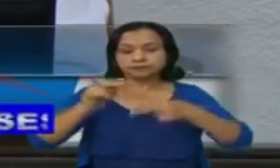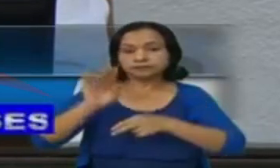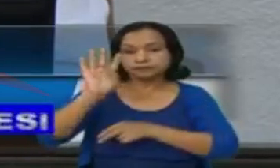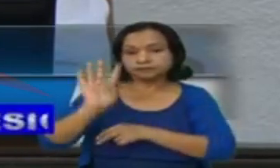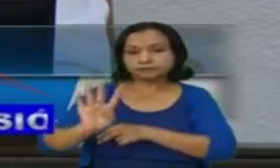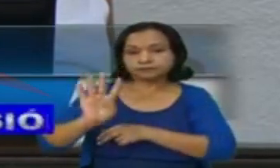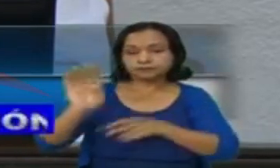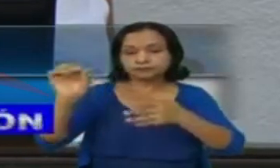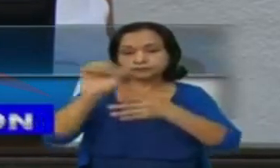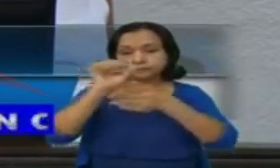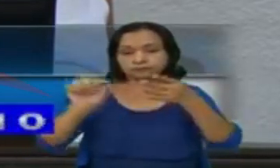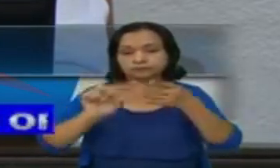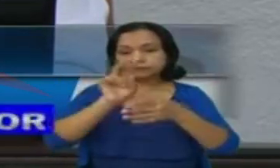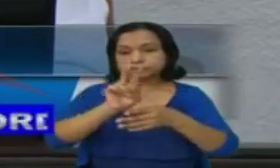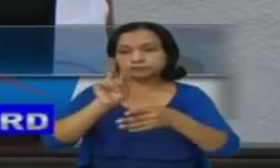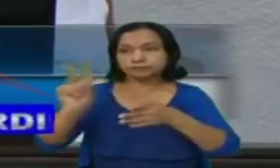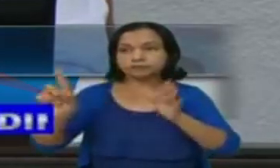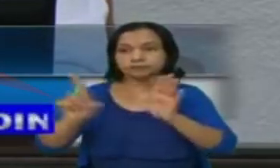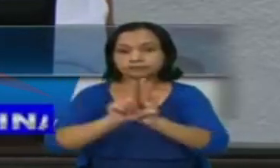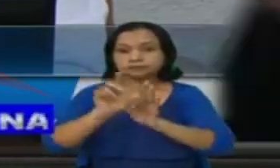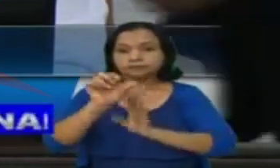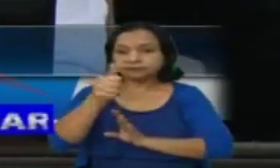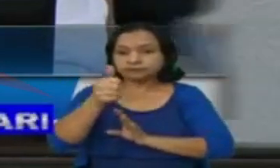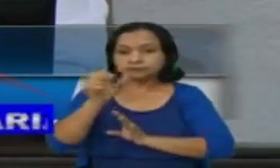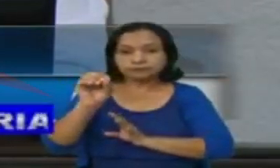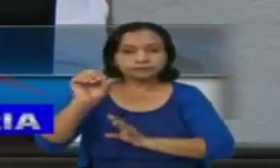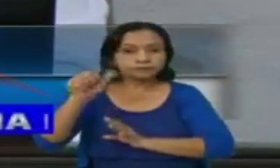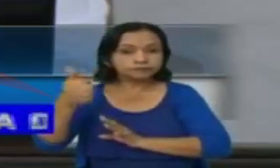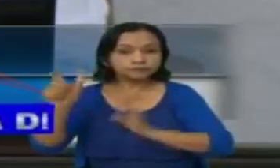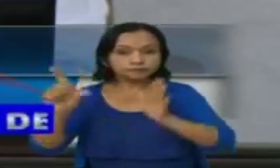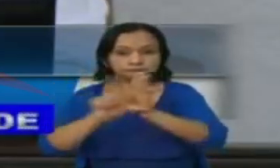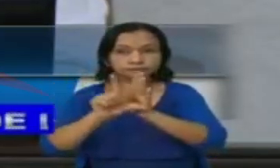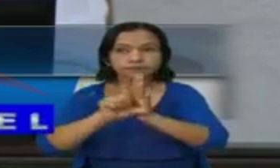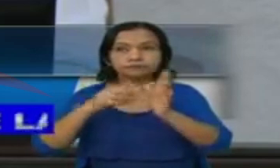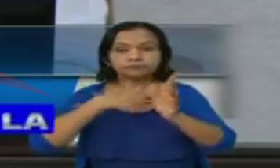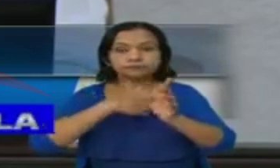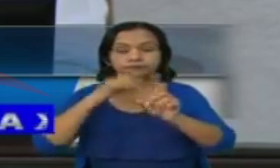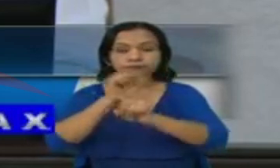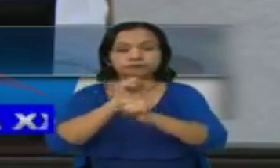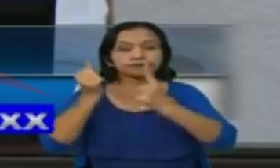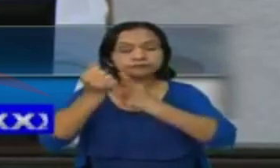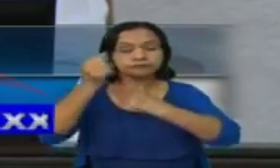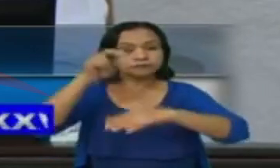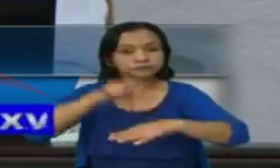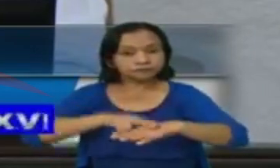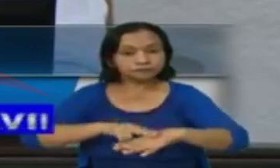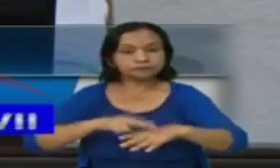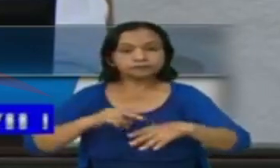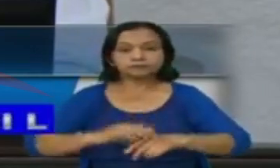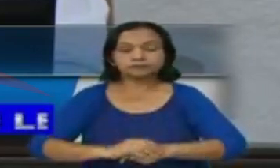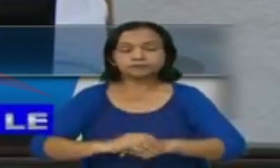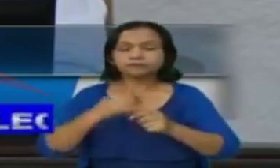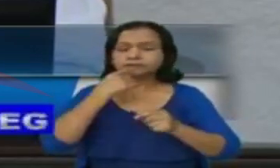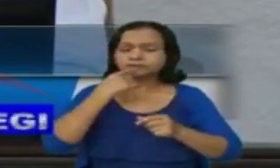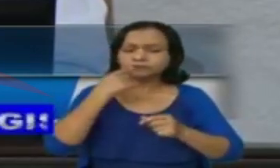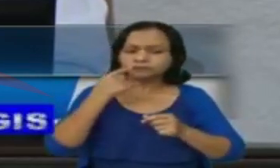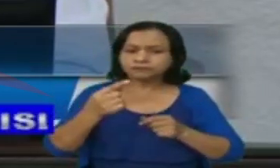del artículo 92 de la Ley 606, Ley Orgánica del Poder Legislativo,